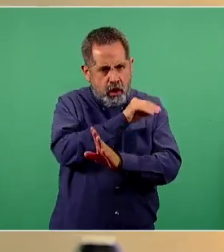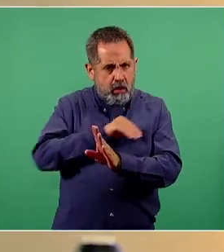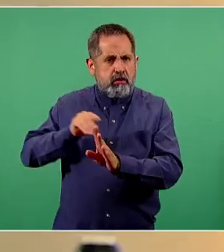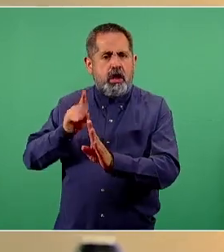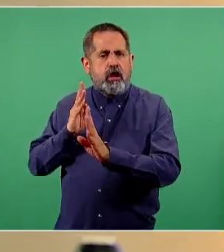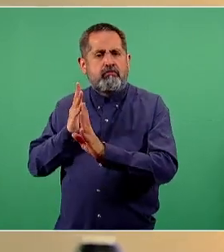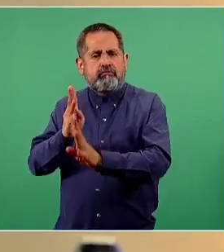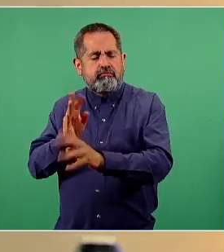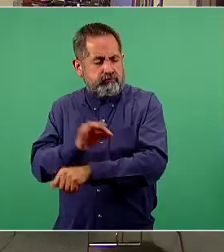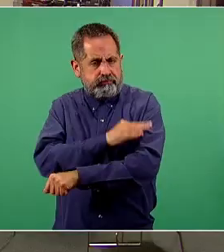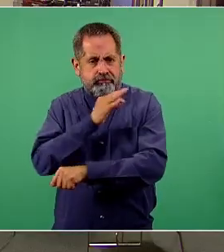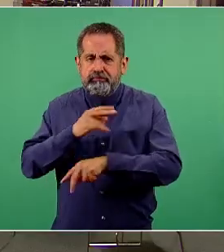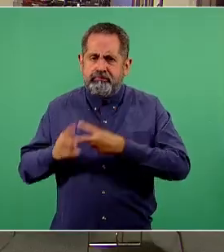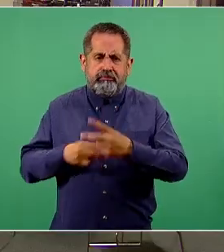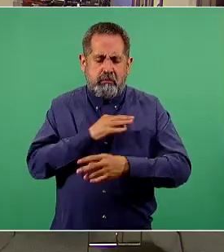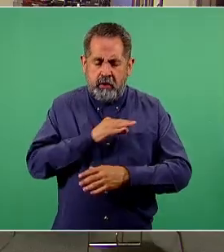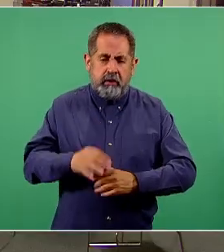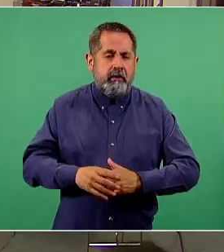ser vacunado.